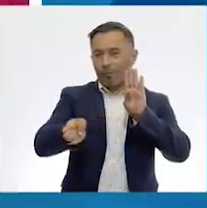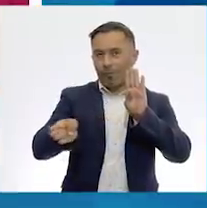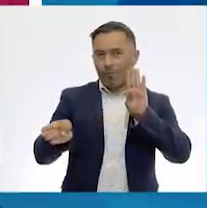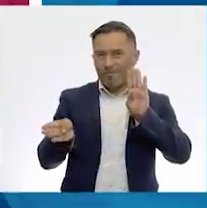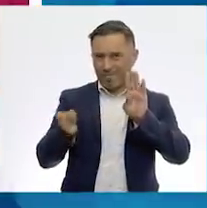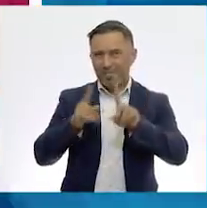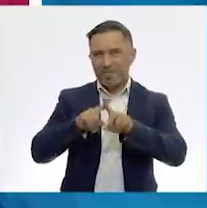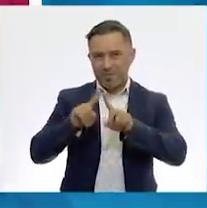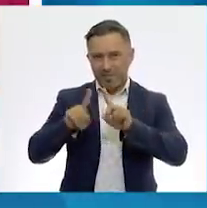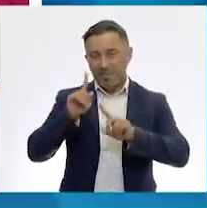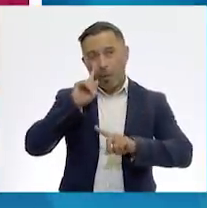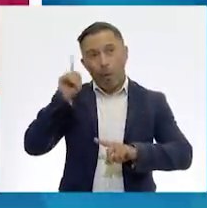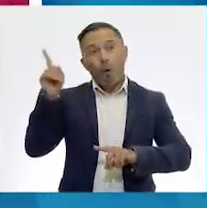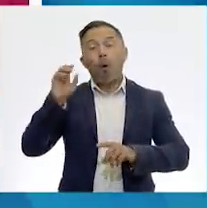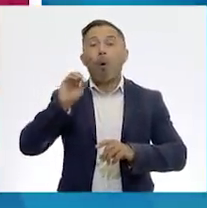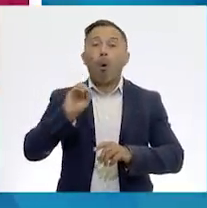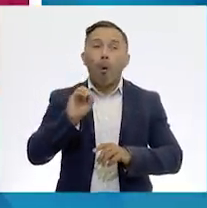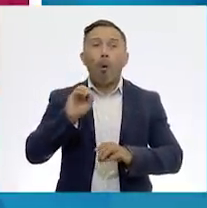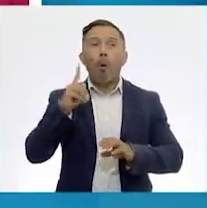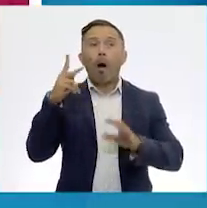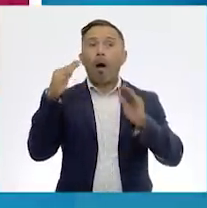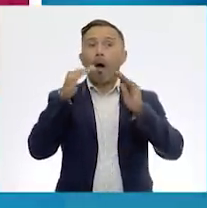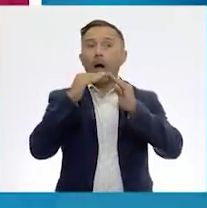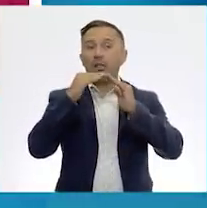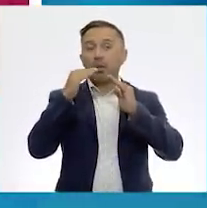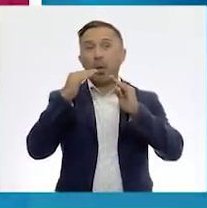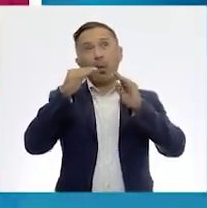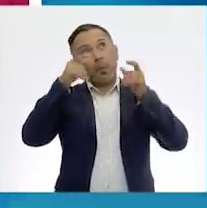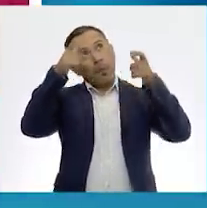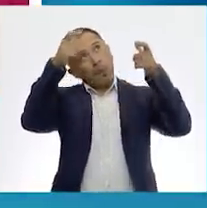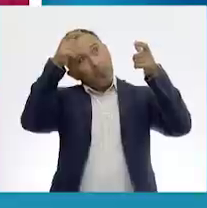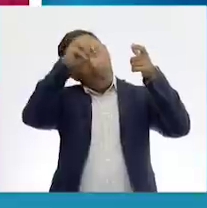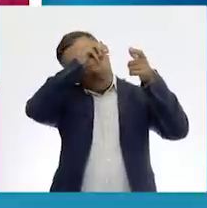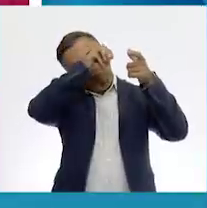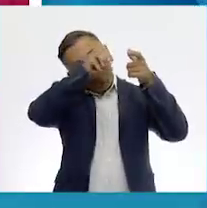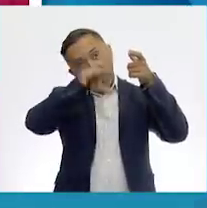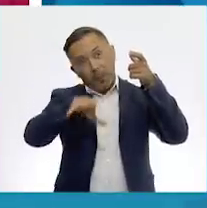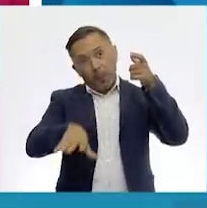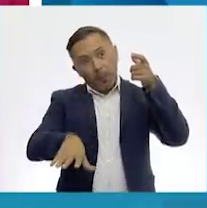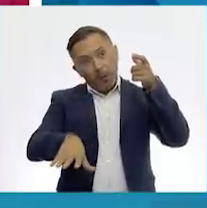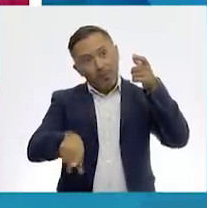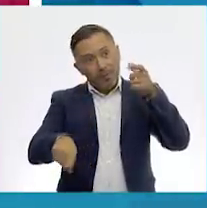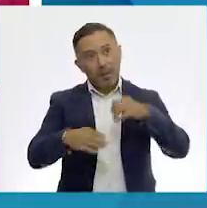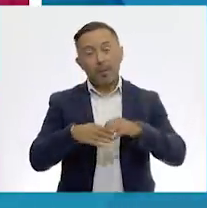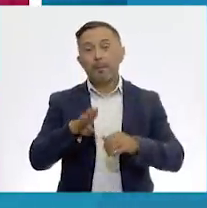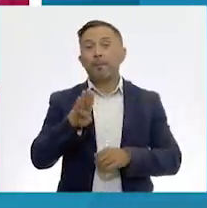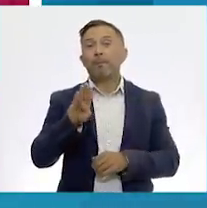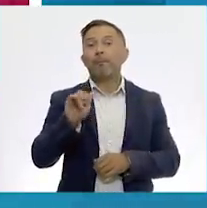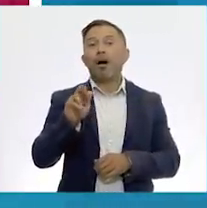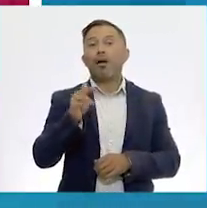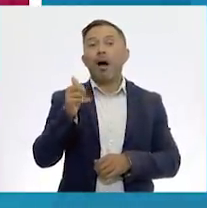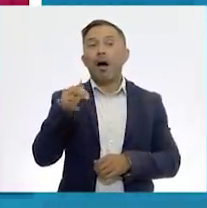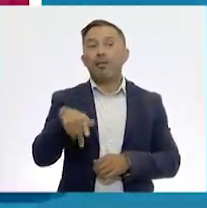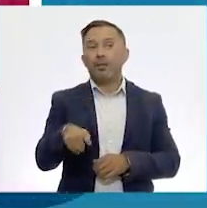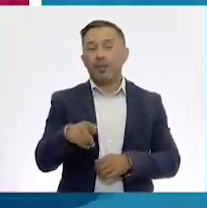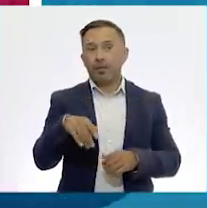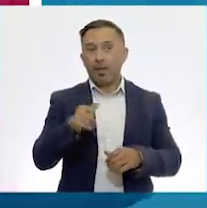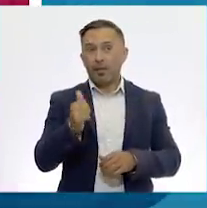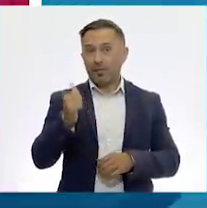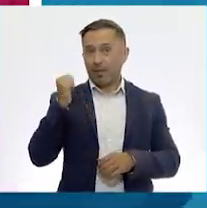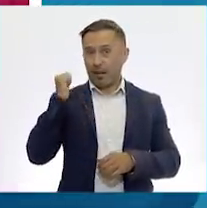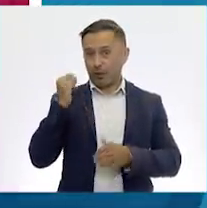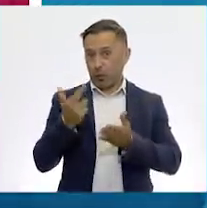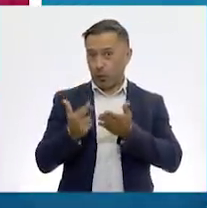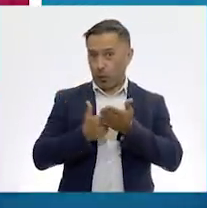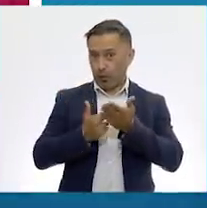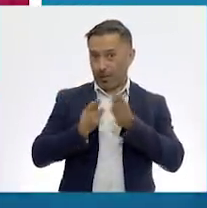ver que, por ejemplo, si hablamos del comedor de Barragán, que está pintado de rosa por atrás y las 2